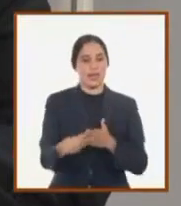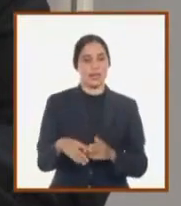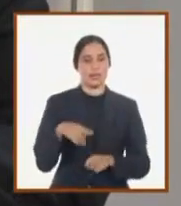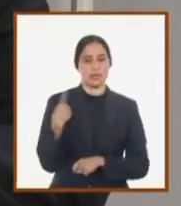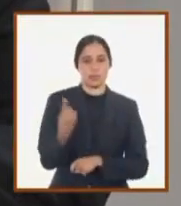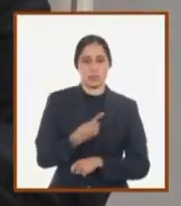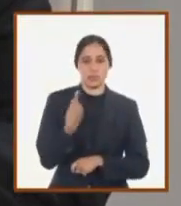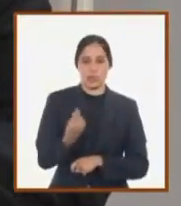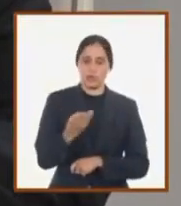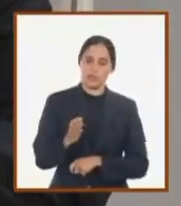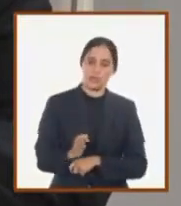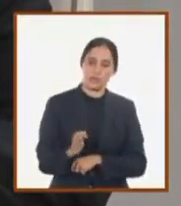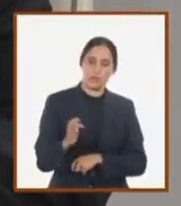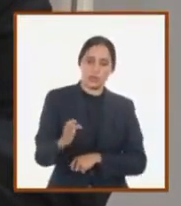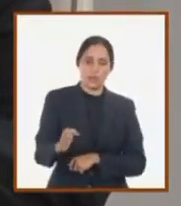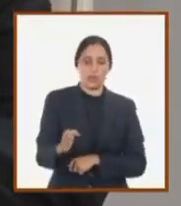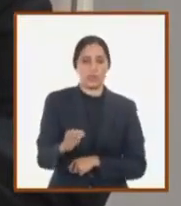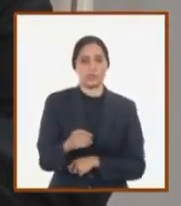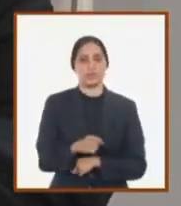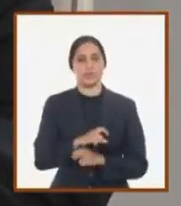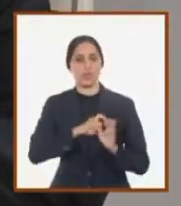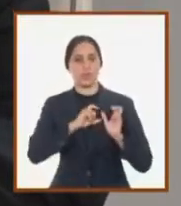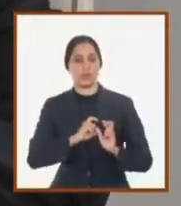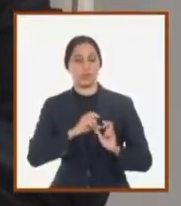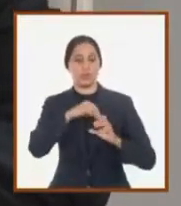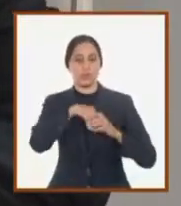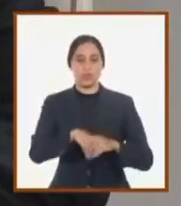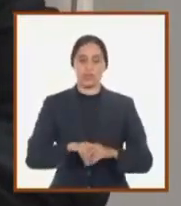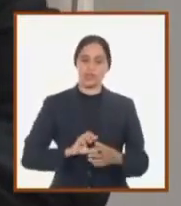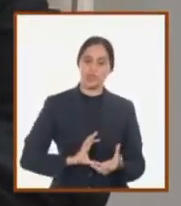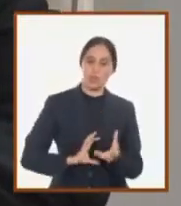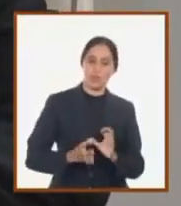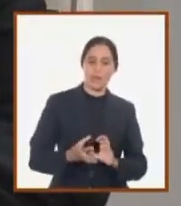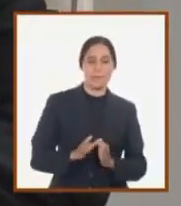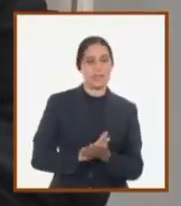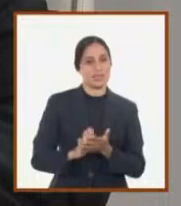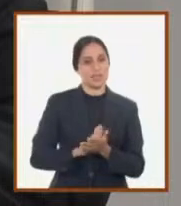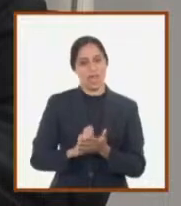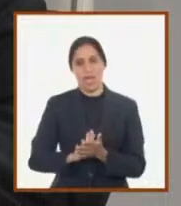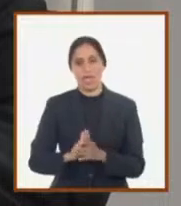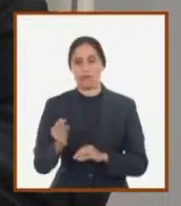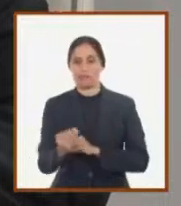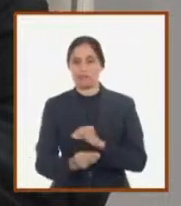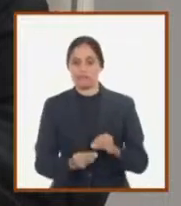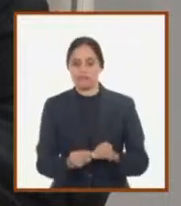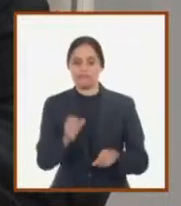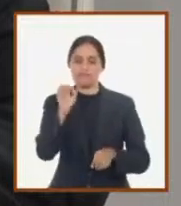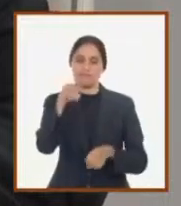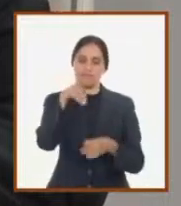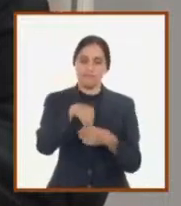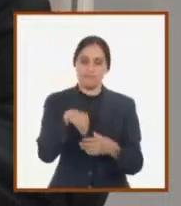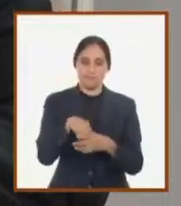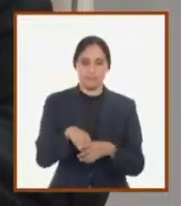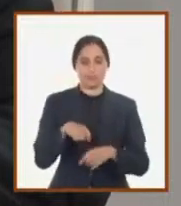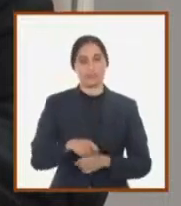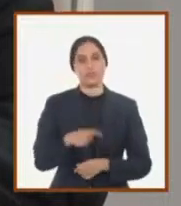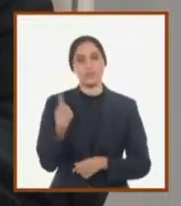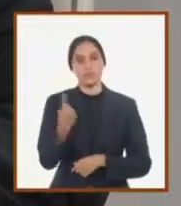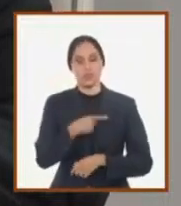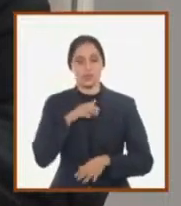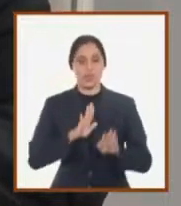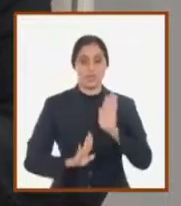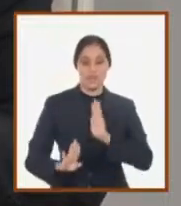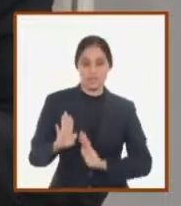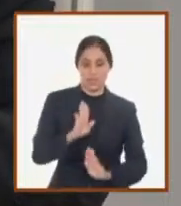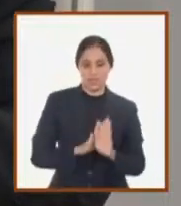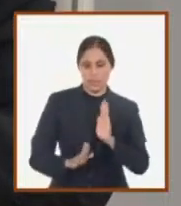tenga viva la obra de La Revolución y que no se distorsione la memoria histórica de la Revolución y la defenderemos con